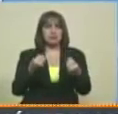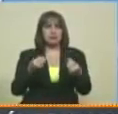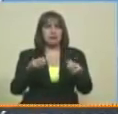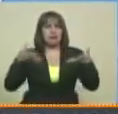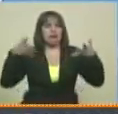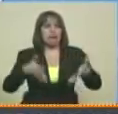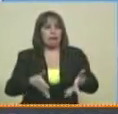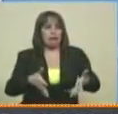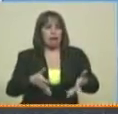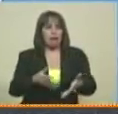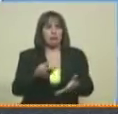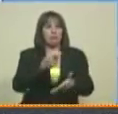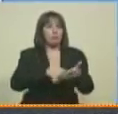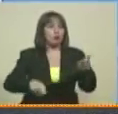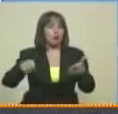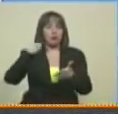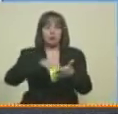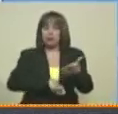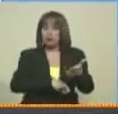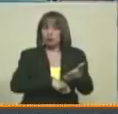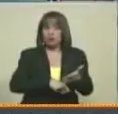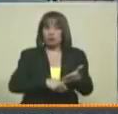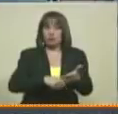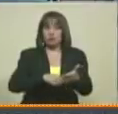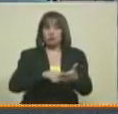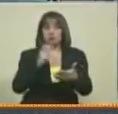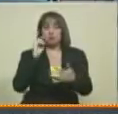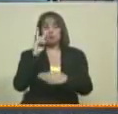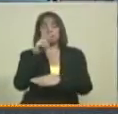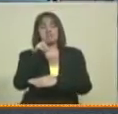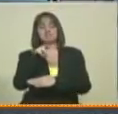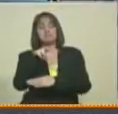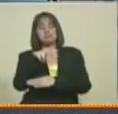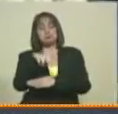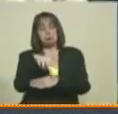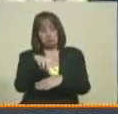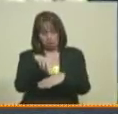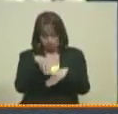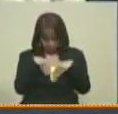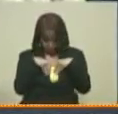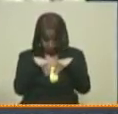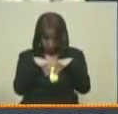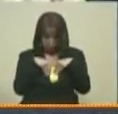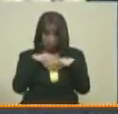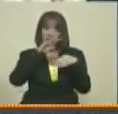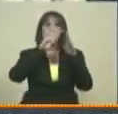prohibido bajarle la frente y la mirada a nadie en este mundo.